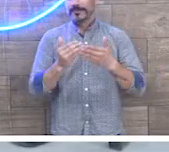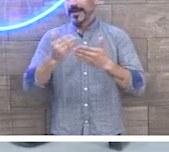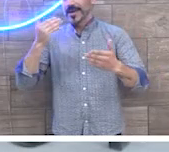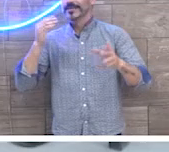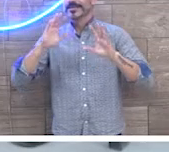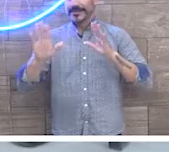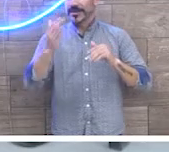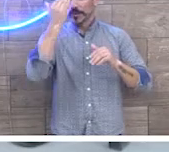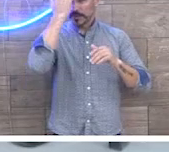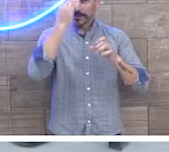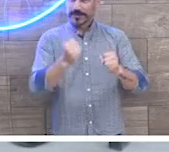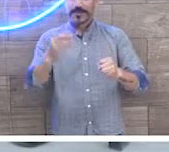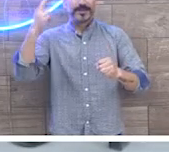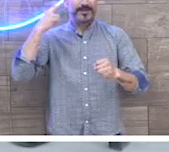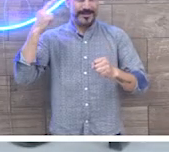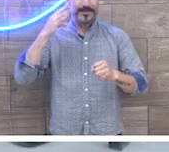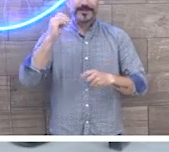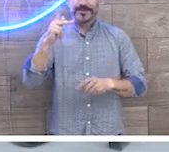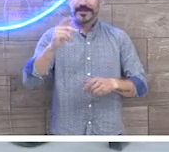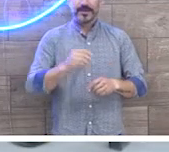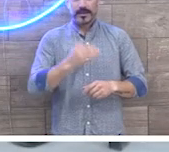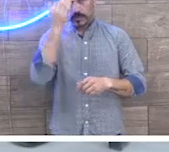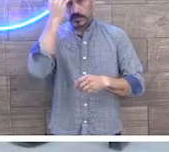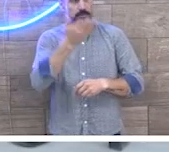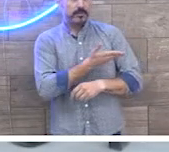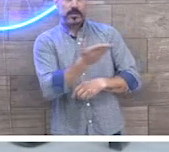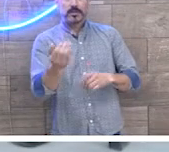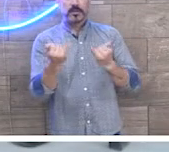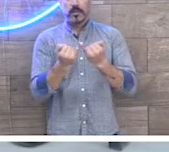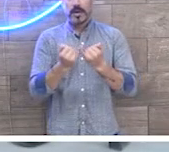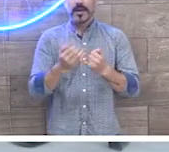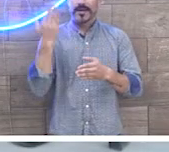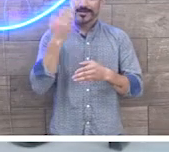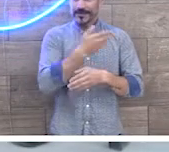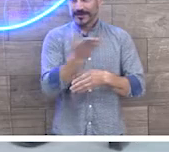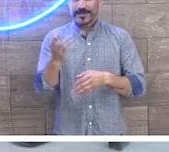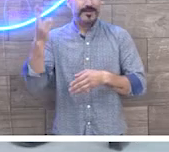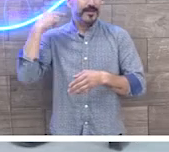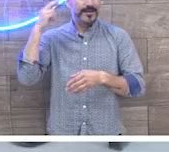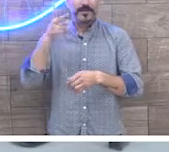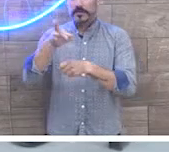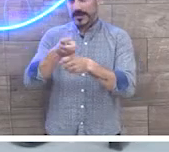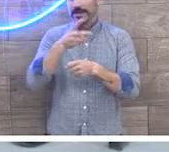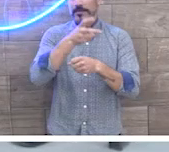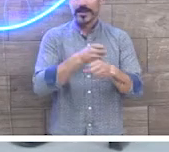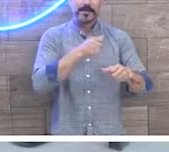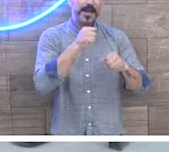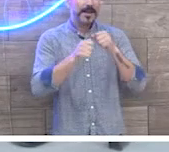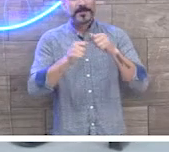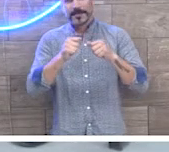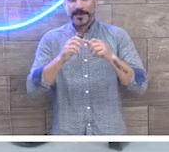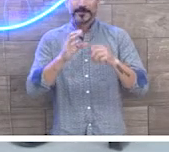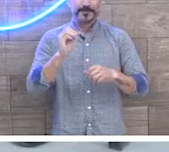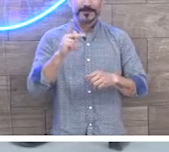radio. Nos han escuchado, también los conocen a ustedes porque han sido también colaboradores asiduos de esta